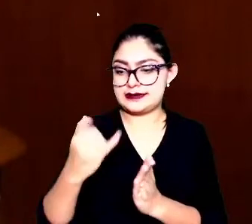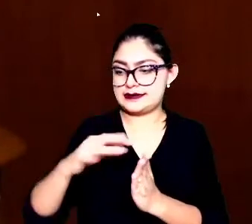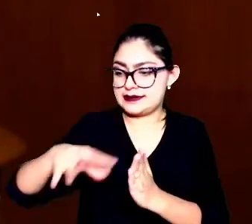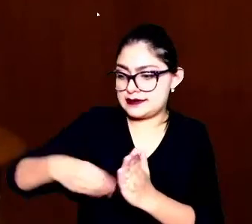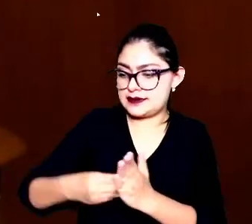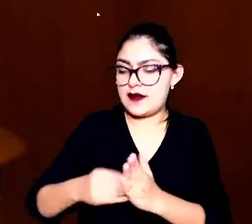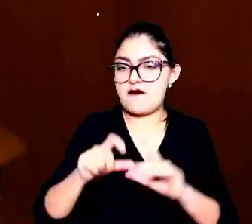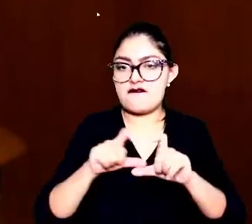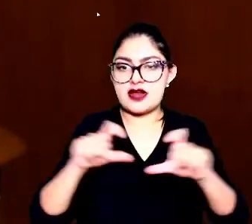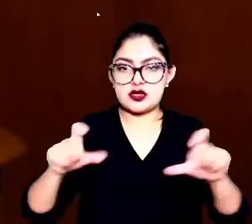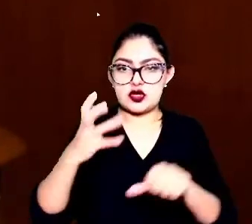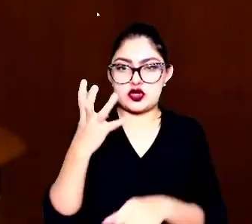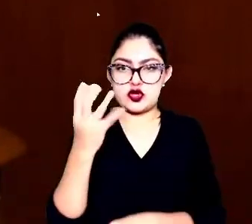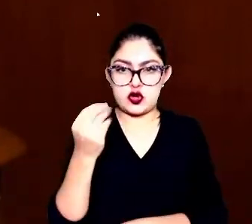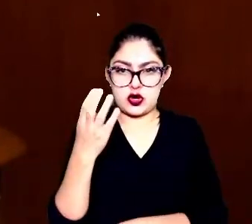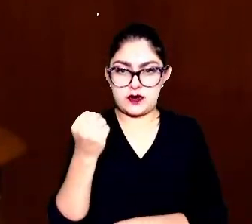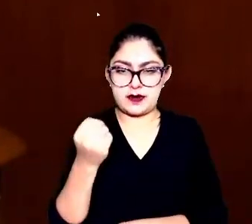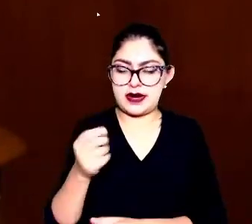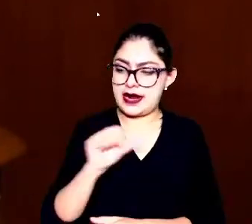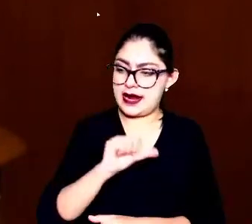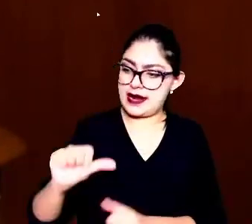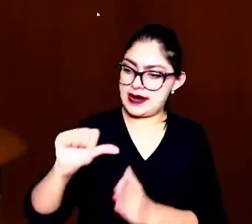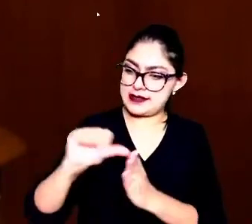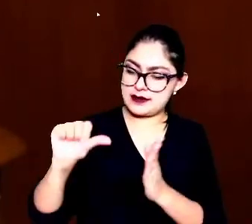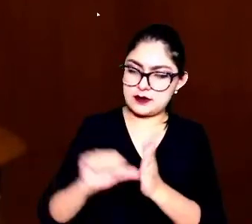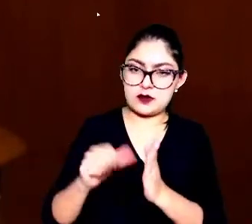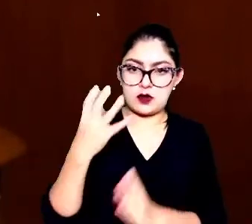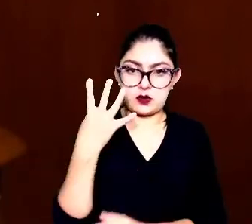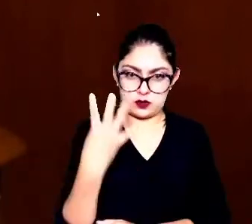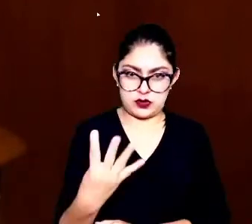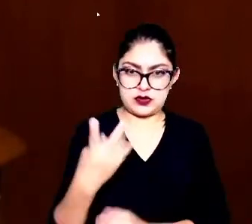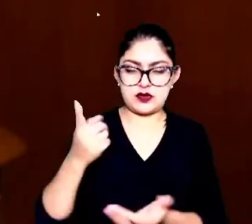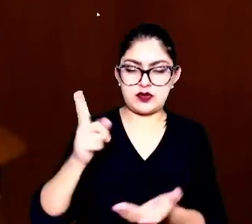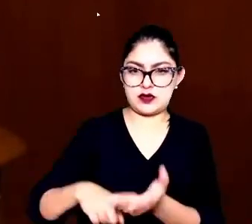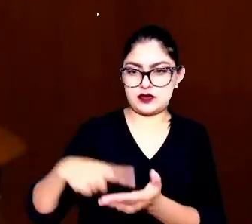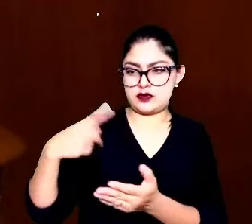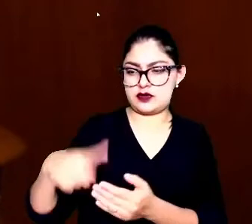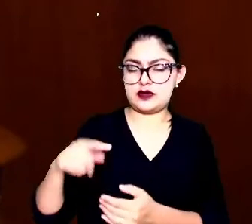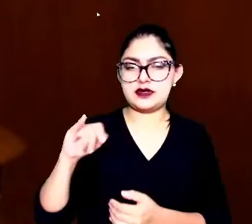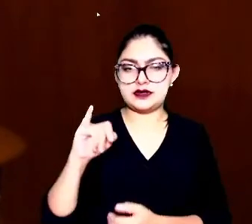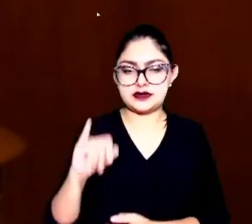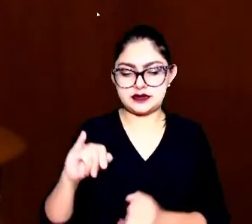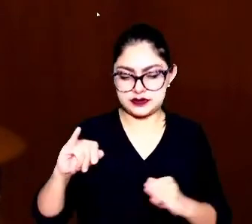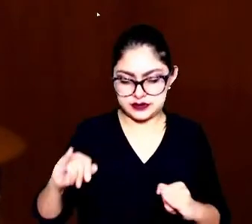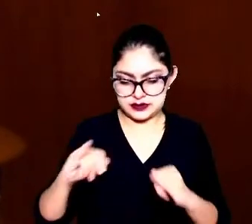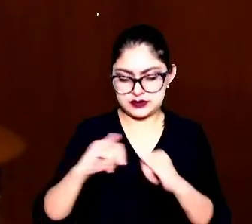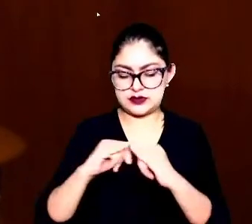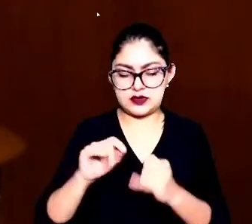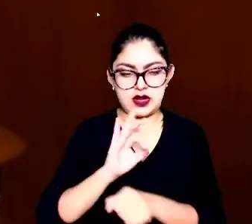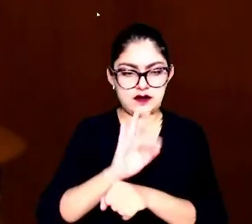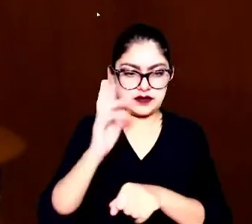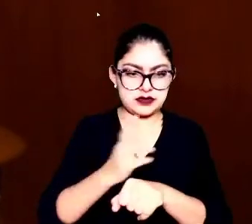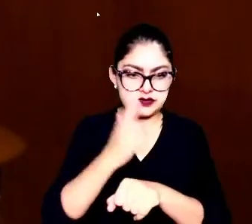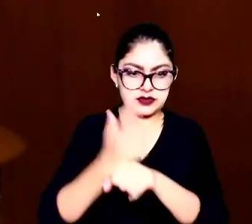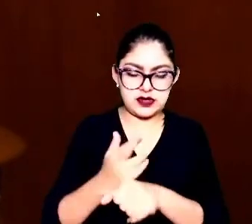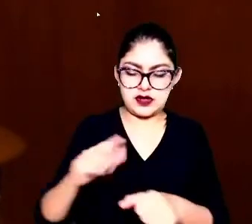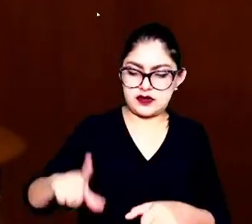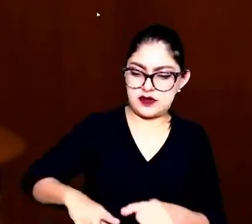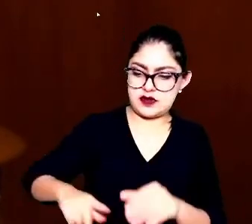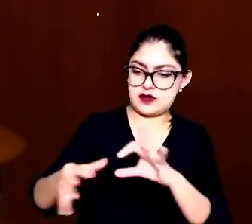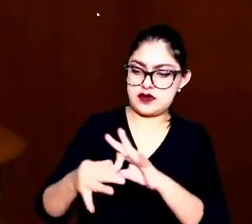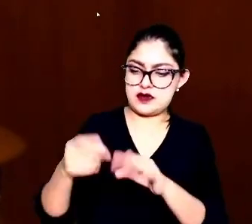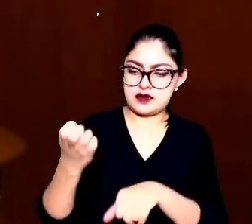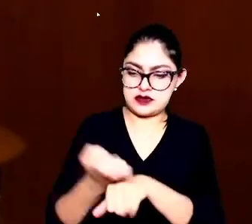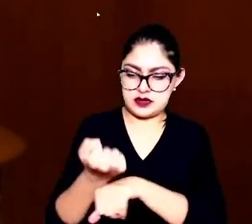al artículo 4 de la ley del instituto de la defensoría pública del Estado de México para quedar